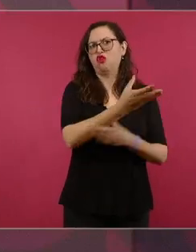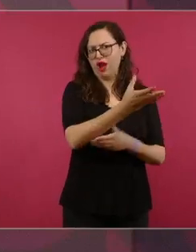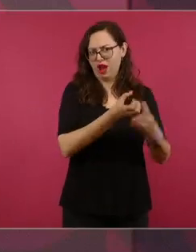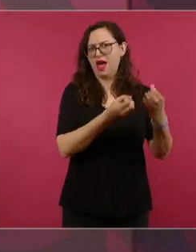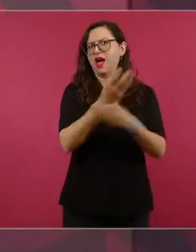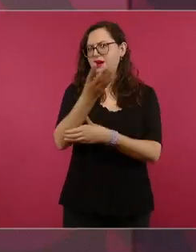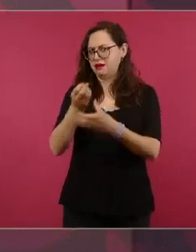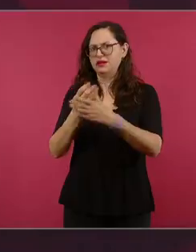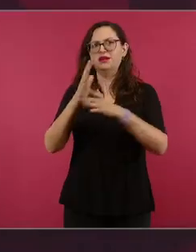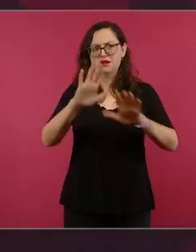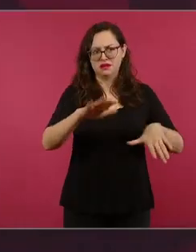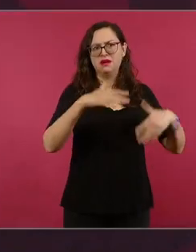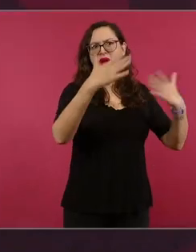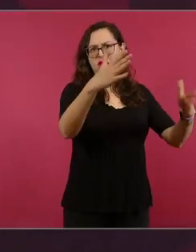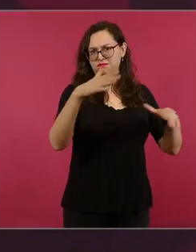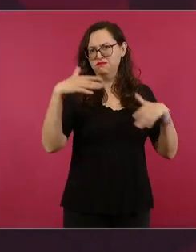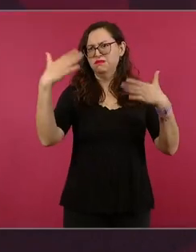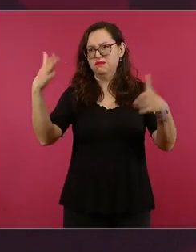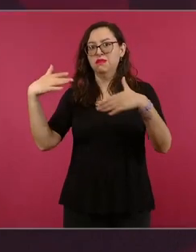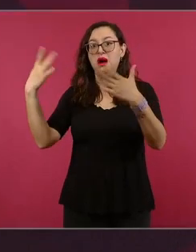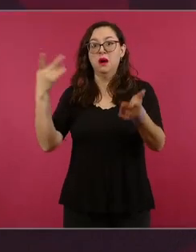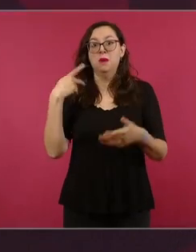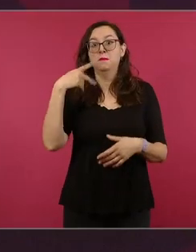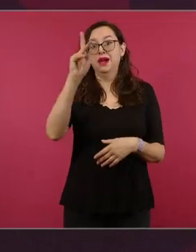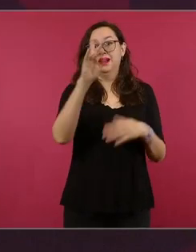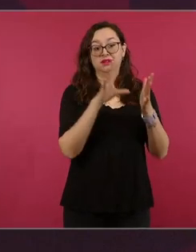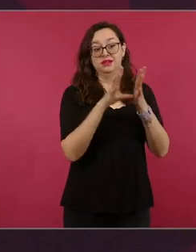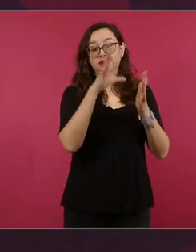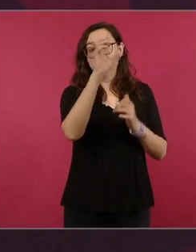permitido en la Constitución.